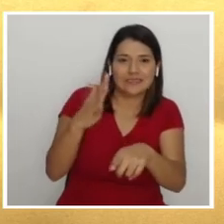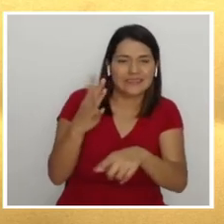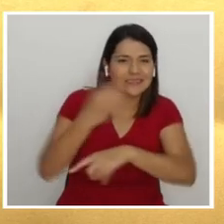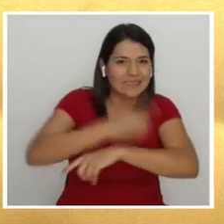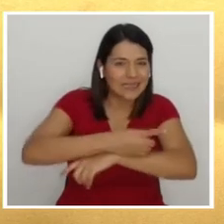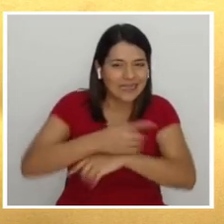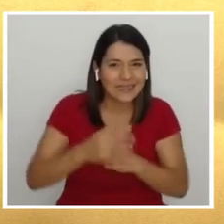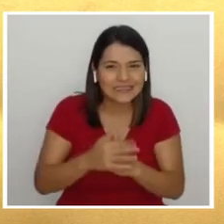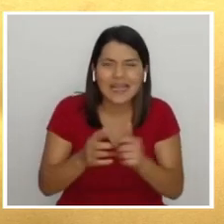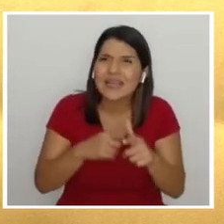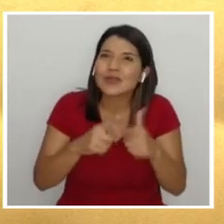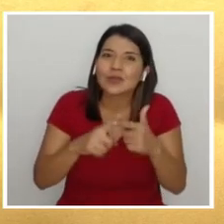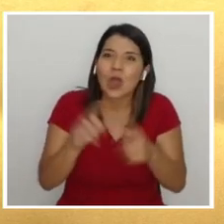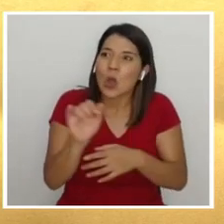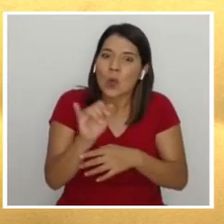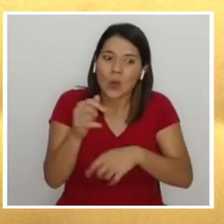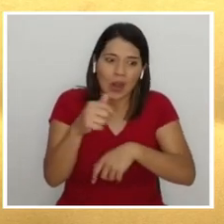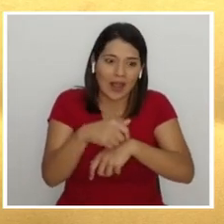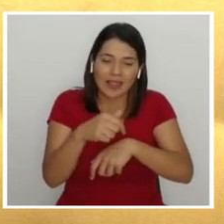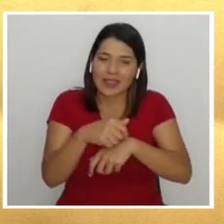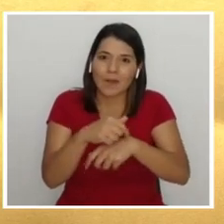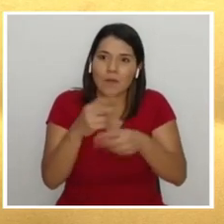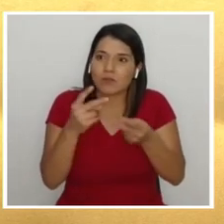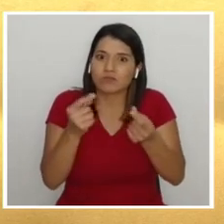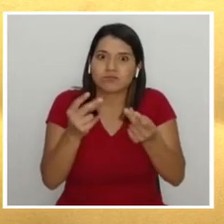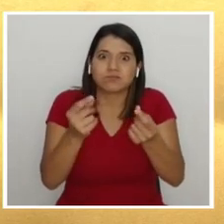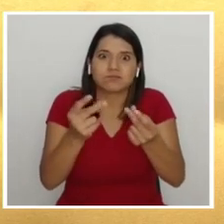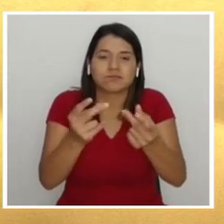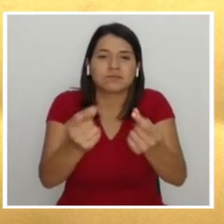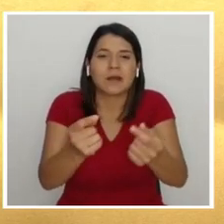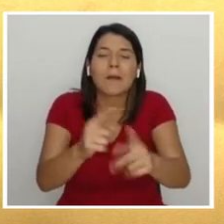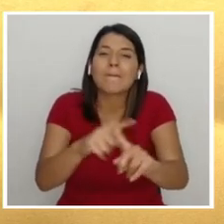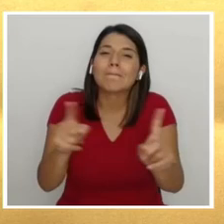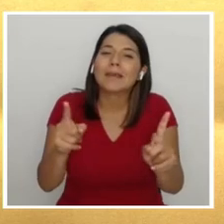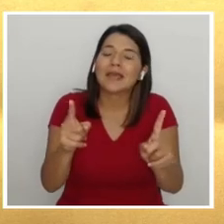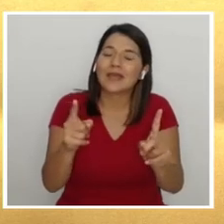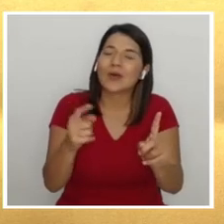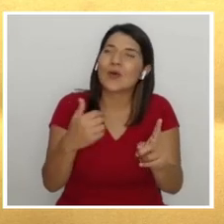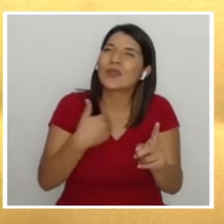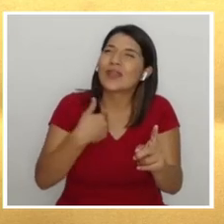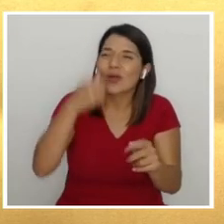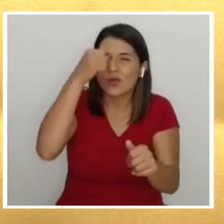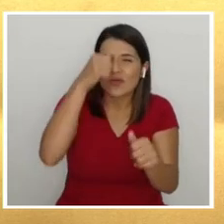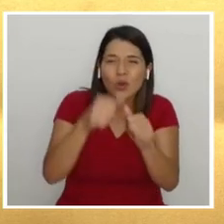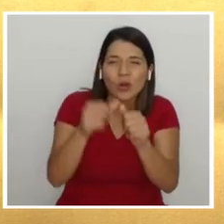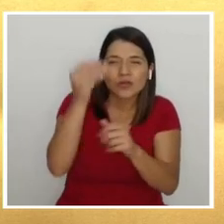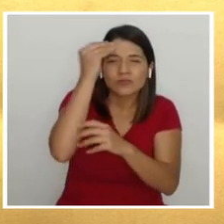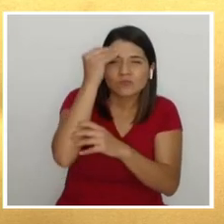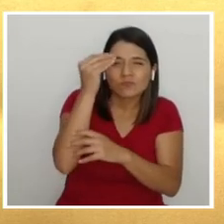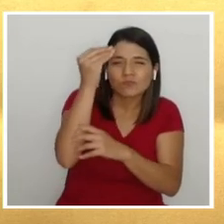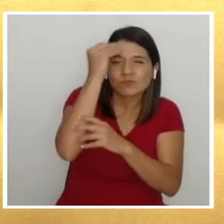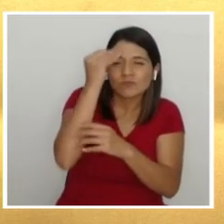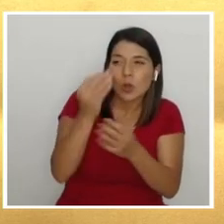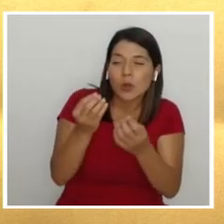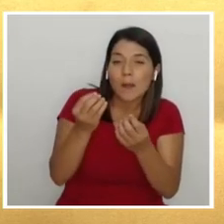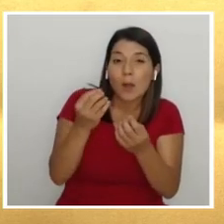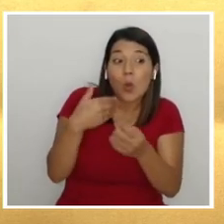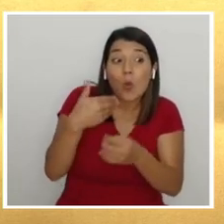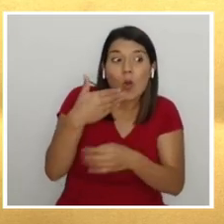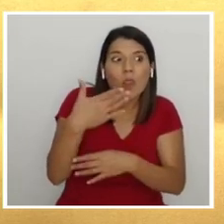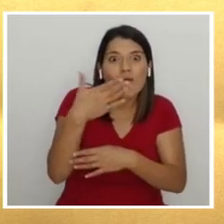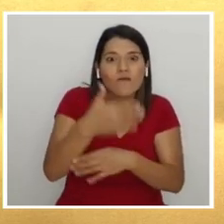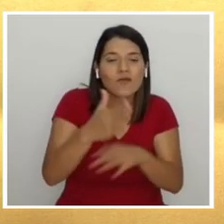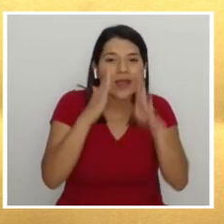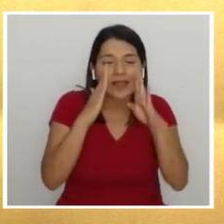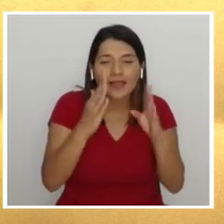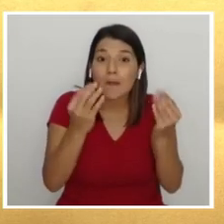tiempo se pasa rápido, pero tienes recuerdos en la memoria de muchas de las emergencias que a través de este tiempo he tenido